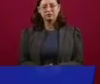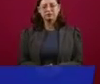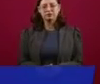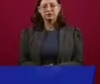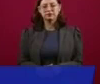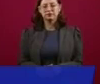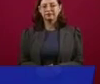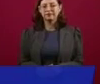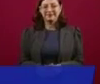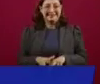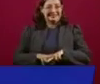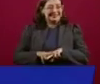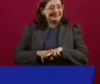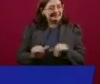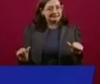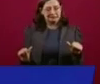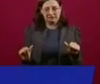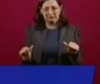a nadie